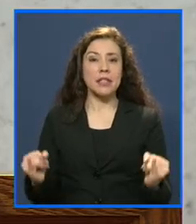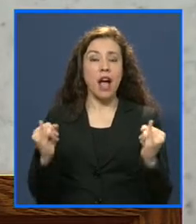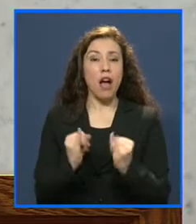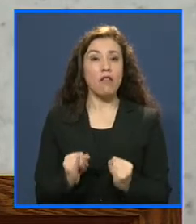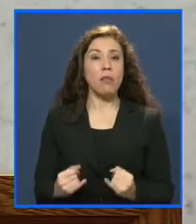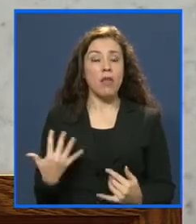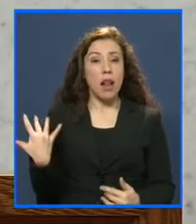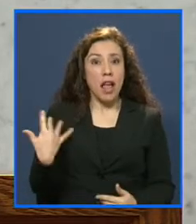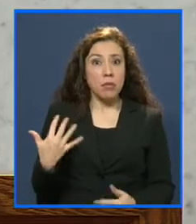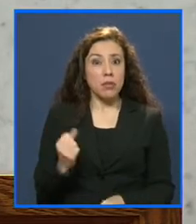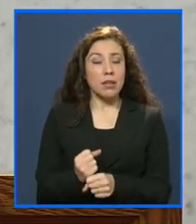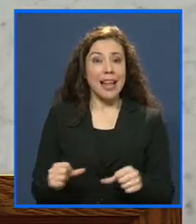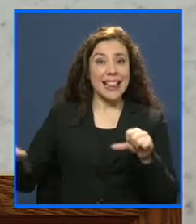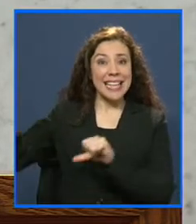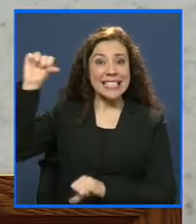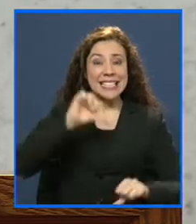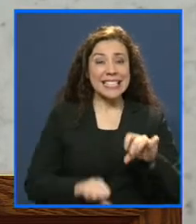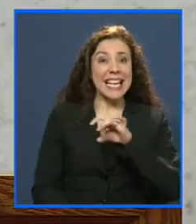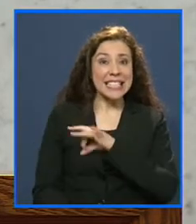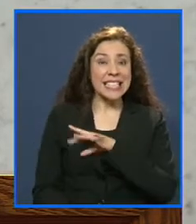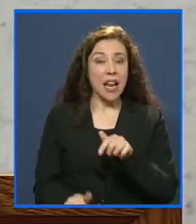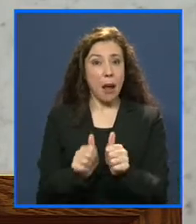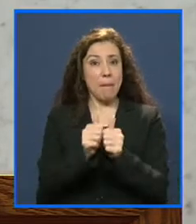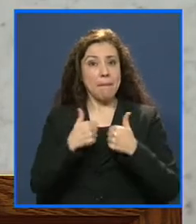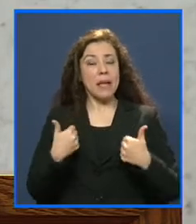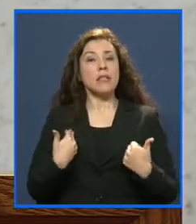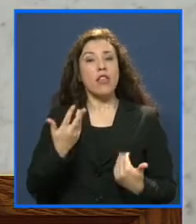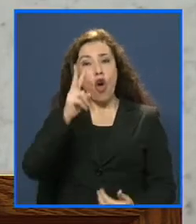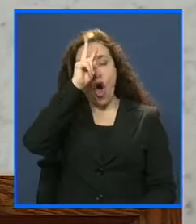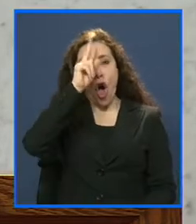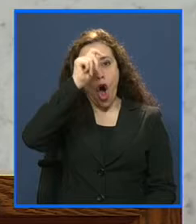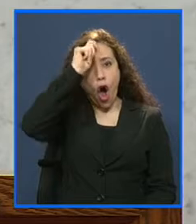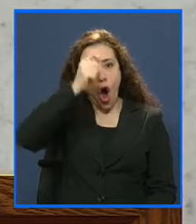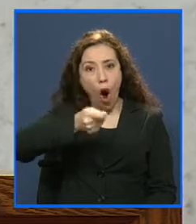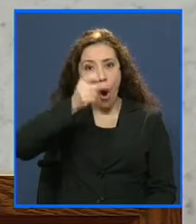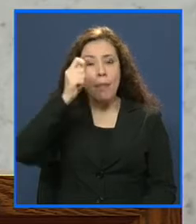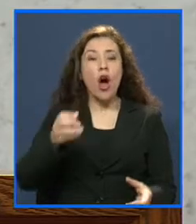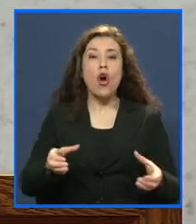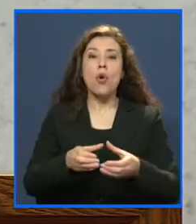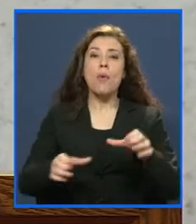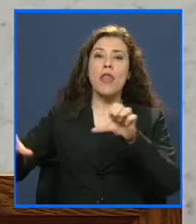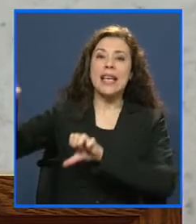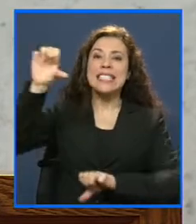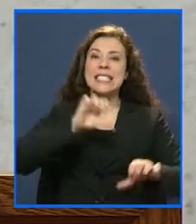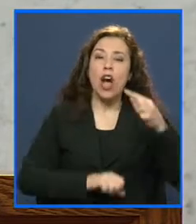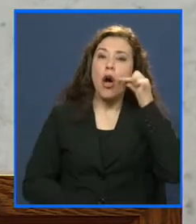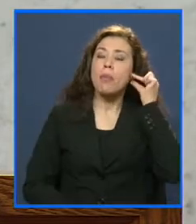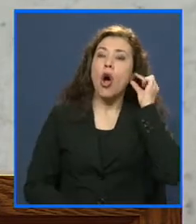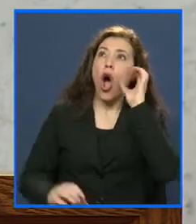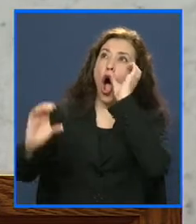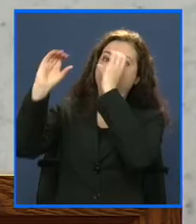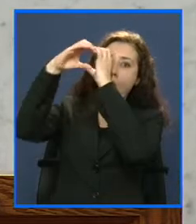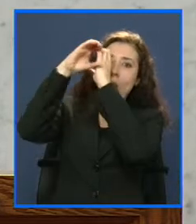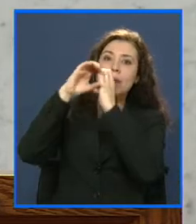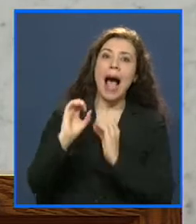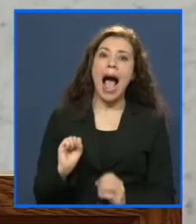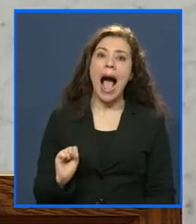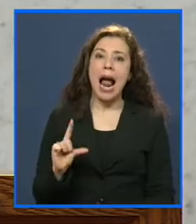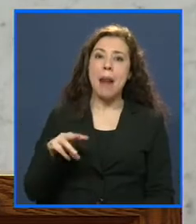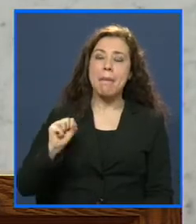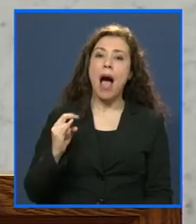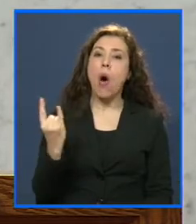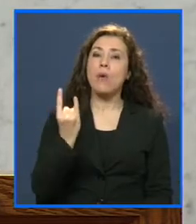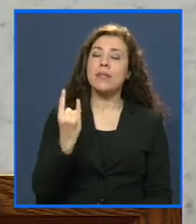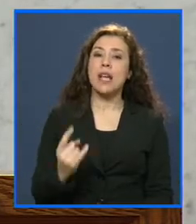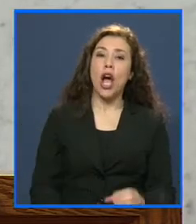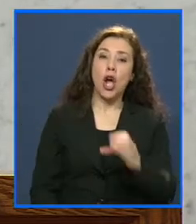la labor de la ciencia en chile' esta mesa rindió un homenaje al grupo de científicas y científicos del observatorio alma y en la universidad